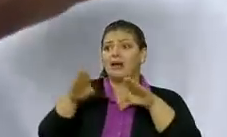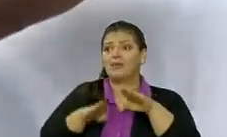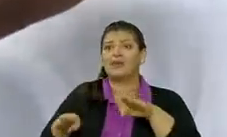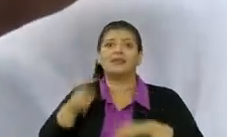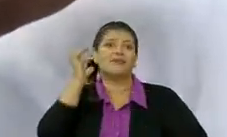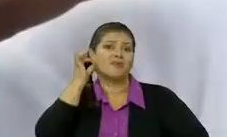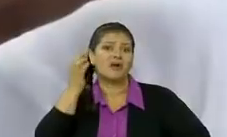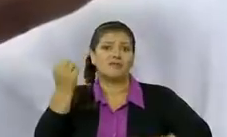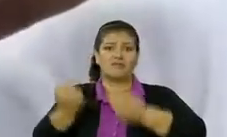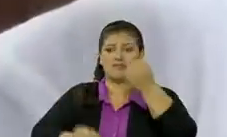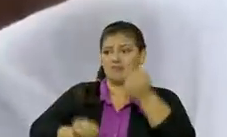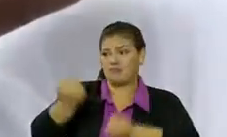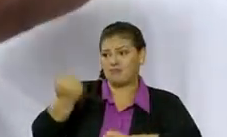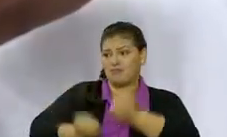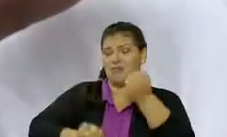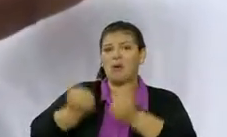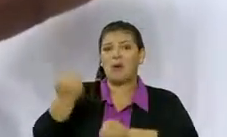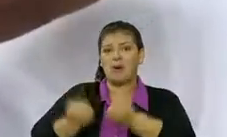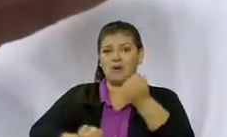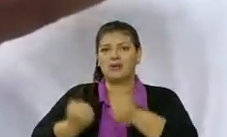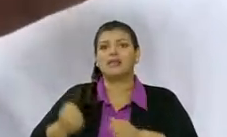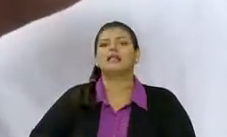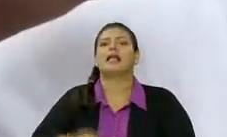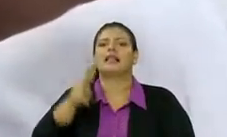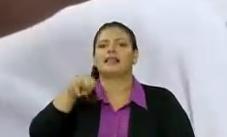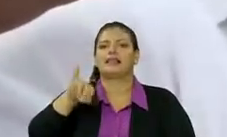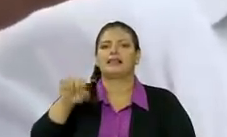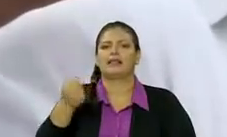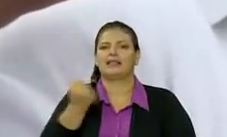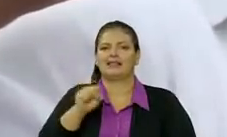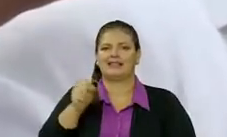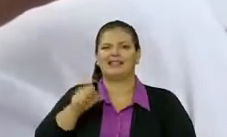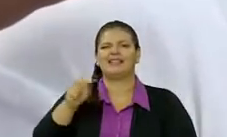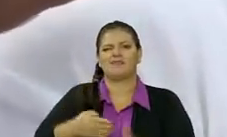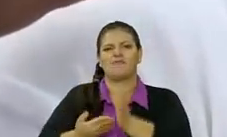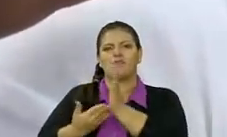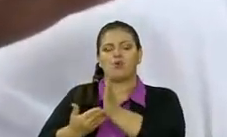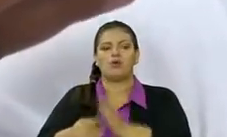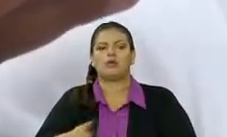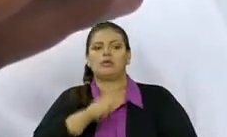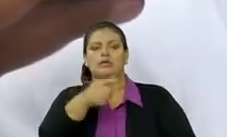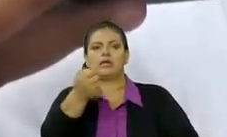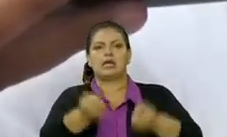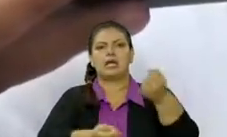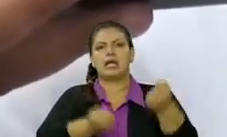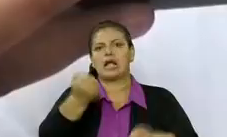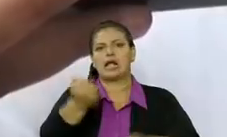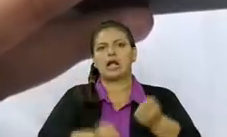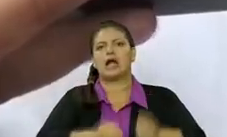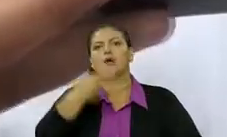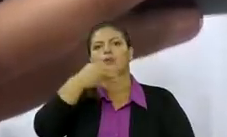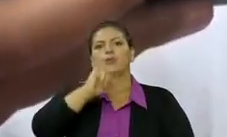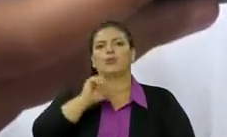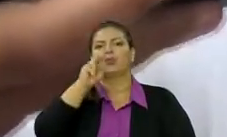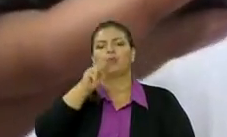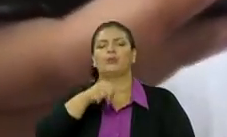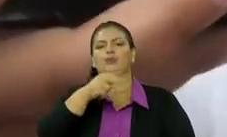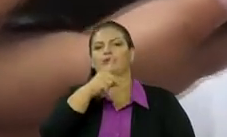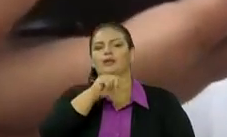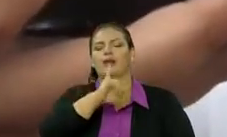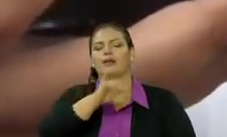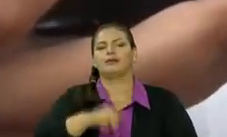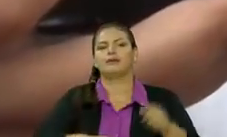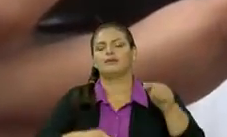marca Hyundai y una camioneta Nissan, donde lastimosamente perdió la vida la señorita